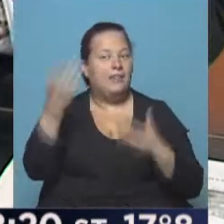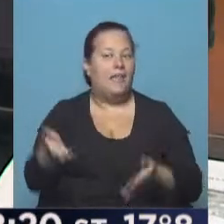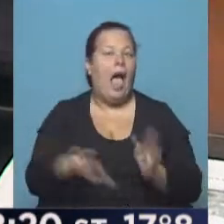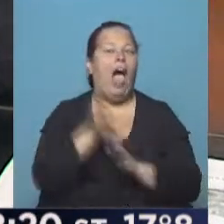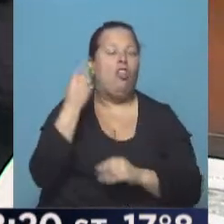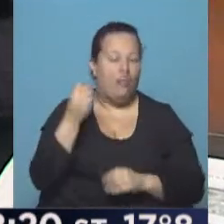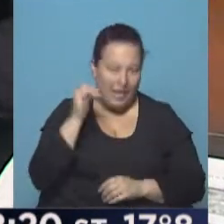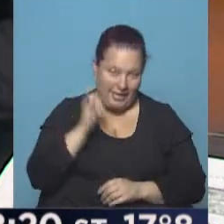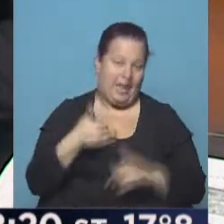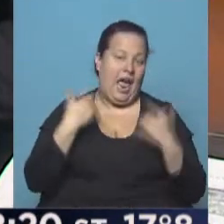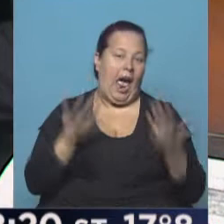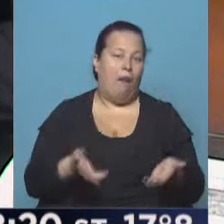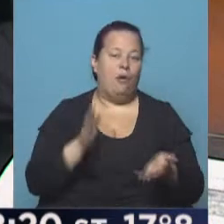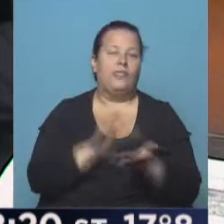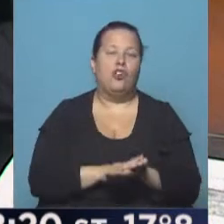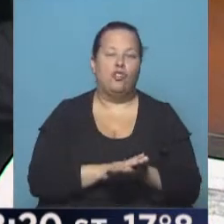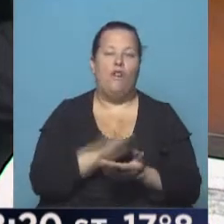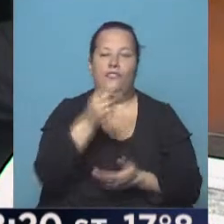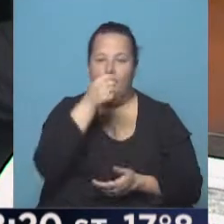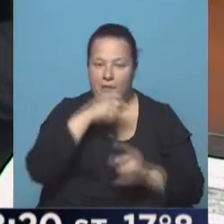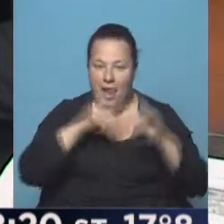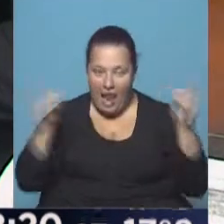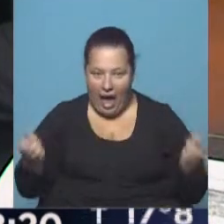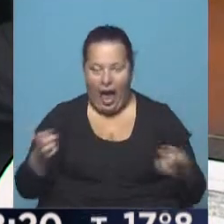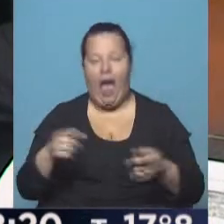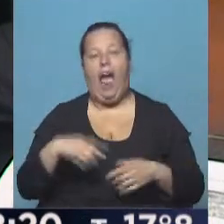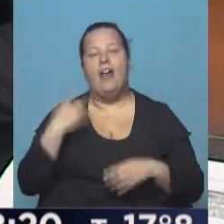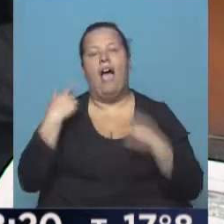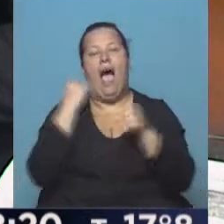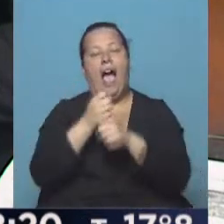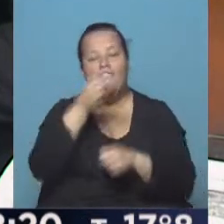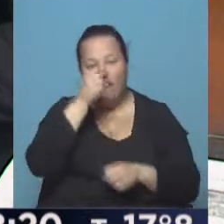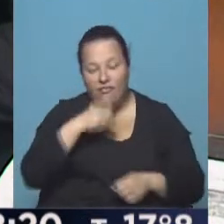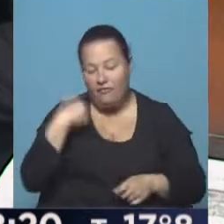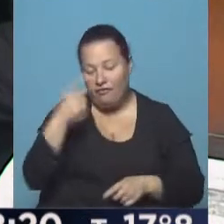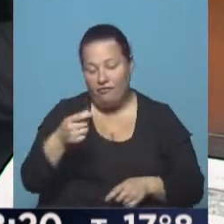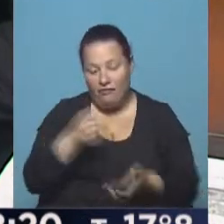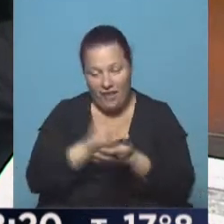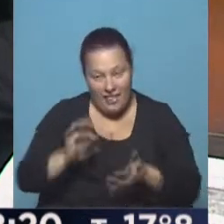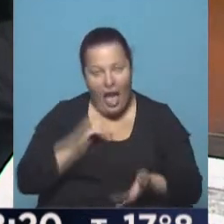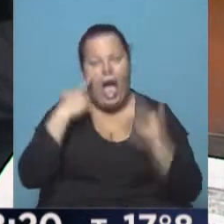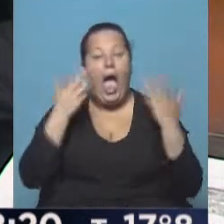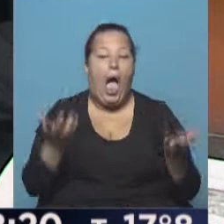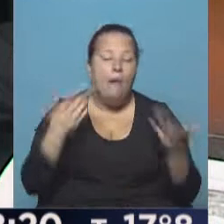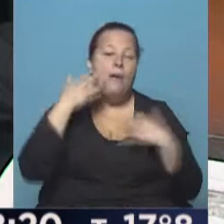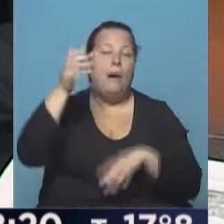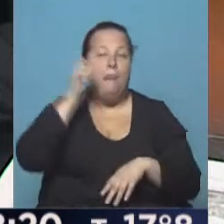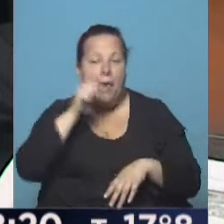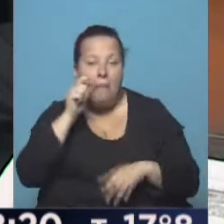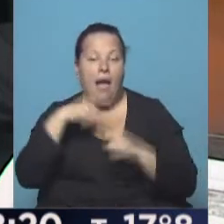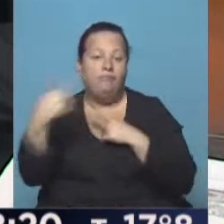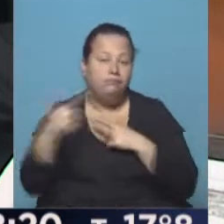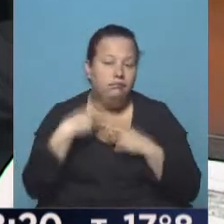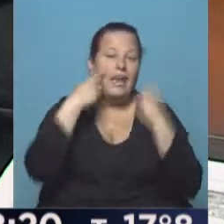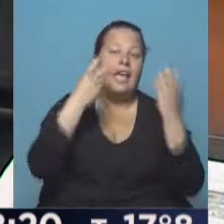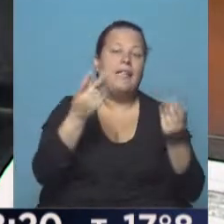dónde vamos a ir. Sí, y aprovechando también lo que son los fines de semana largos. Por supuesto. Y hasta fin de año para ir viendo, a lo mejor ir a la costa, una escapada, a ver